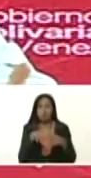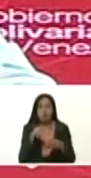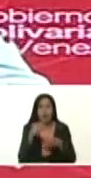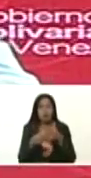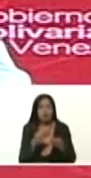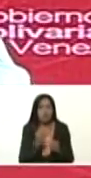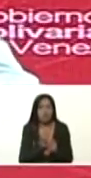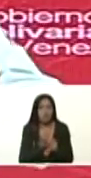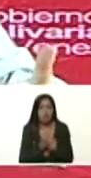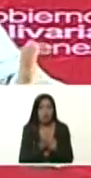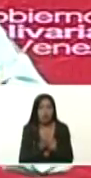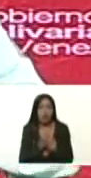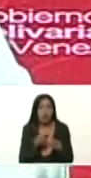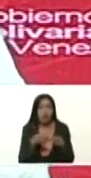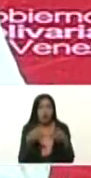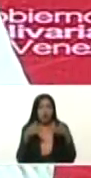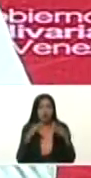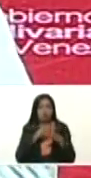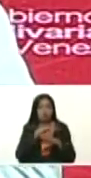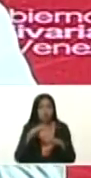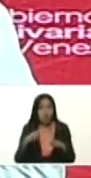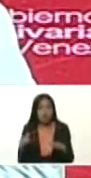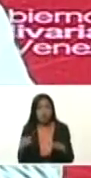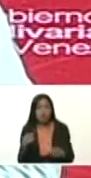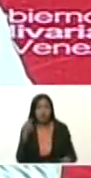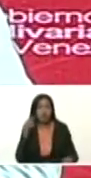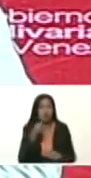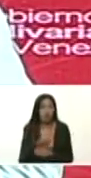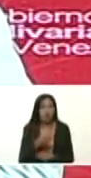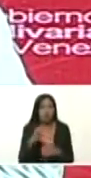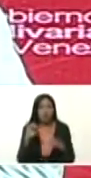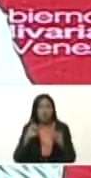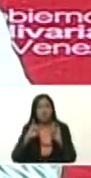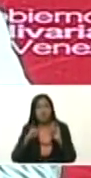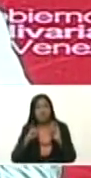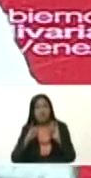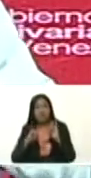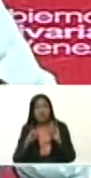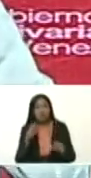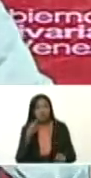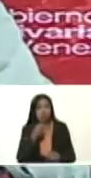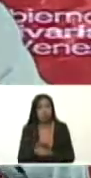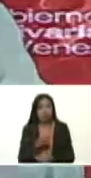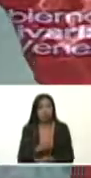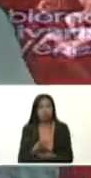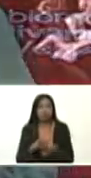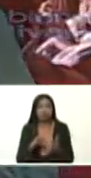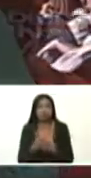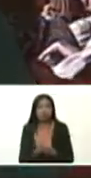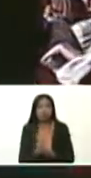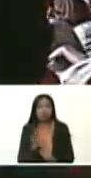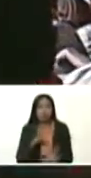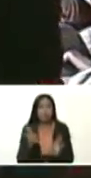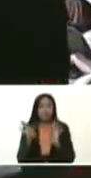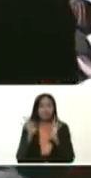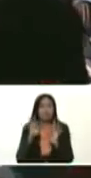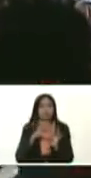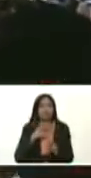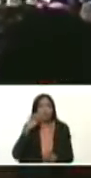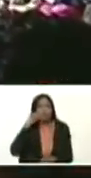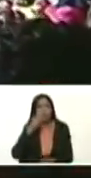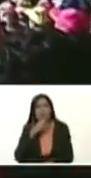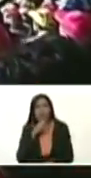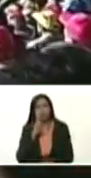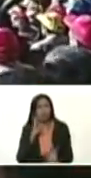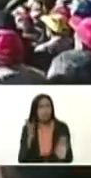el trabajo abajo, que es bien complicado, los graduamos, ingenieros. ¿En qué? En su especialidad, no me acuerdo cómo se llama,